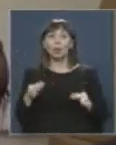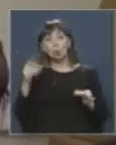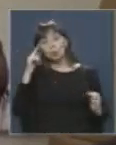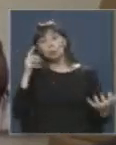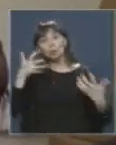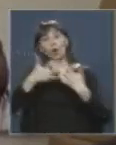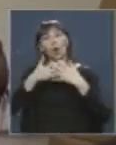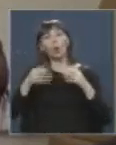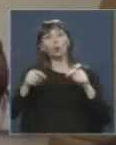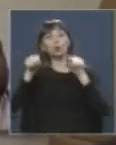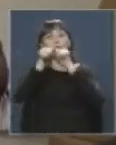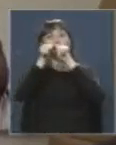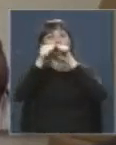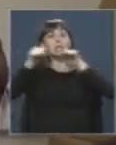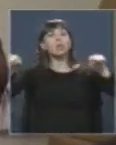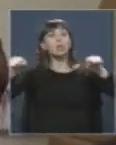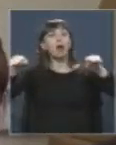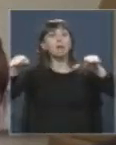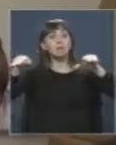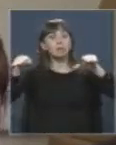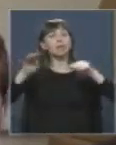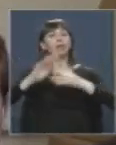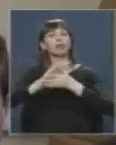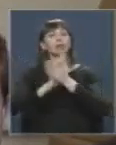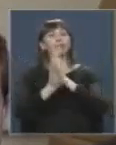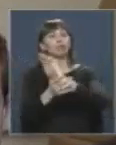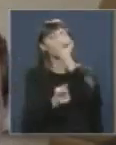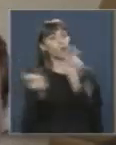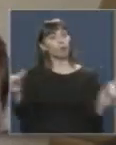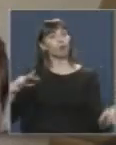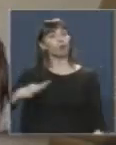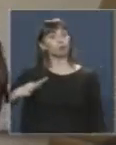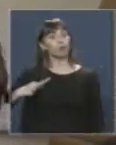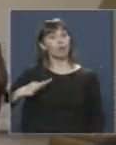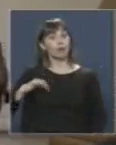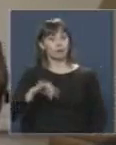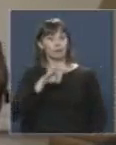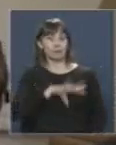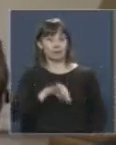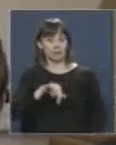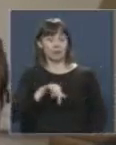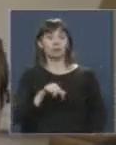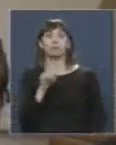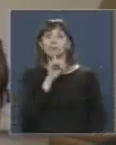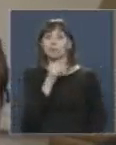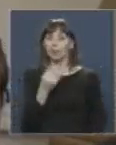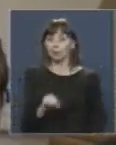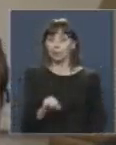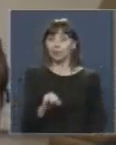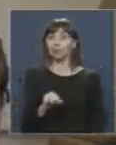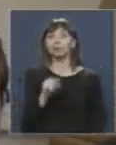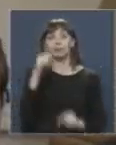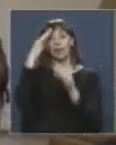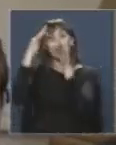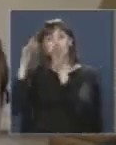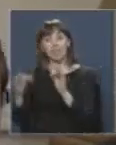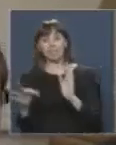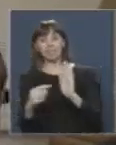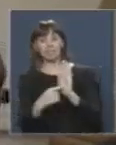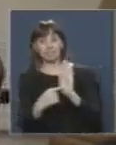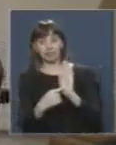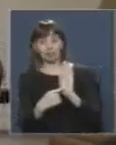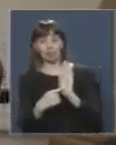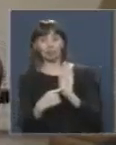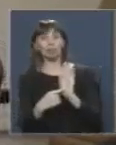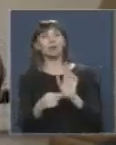con el principio de igualdad que debe primar entre todos los ciudadanos de nuestro país. Finalmente, creemos que esta medida permitirá a